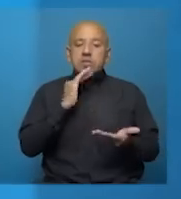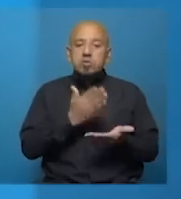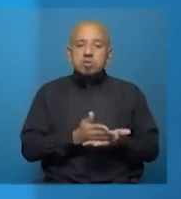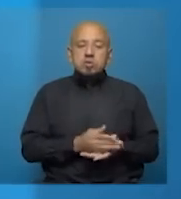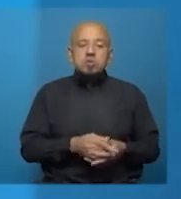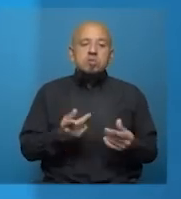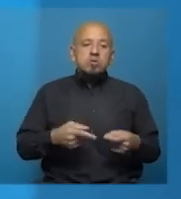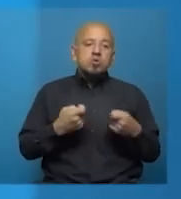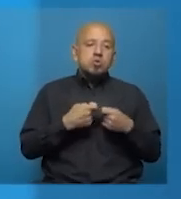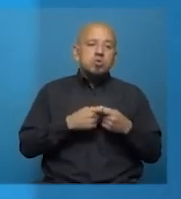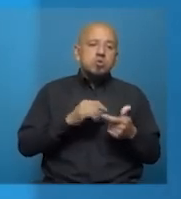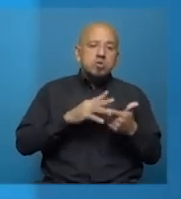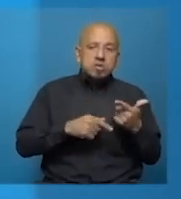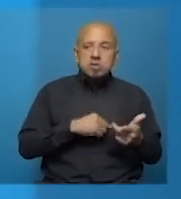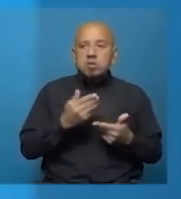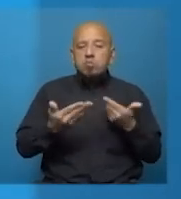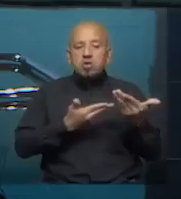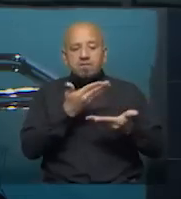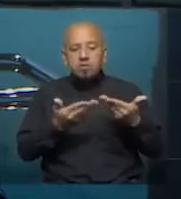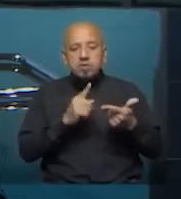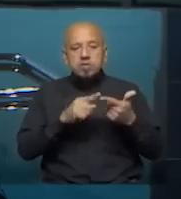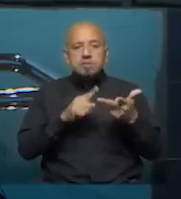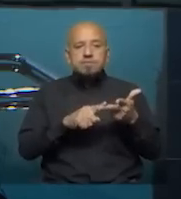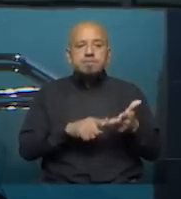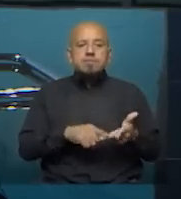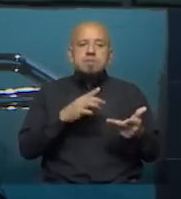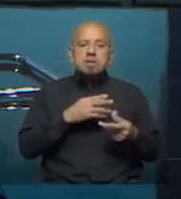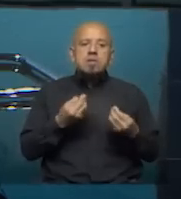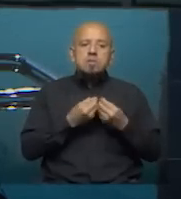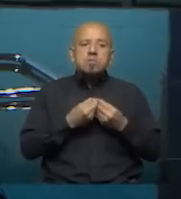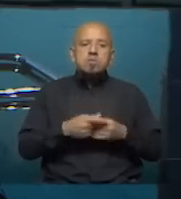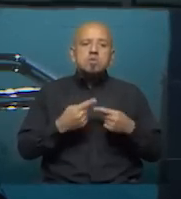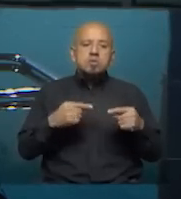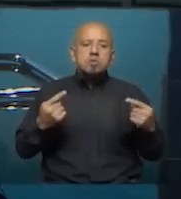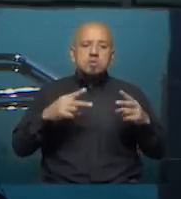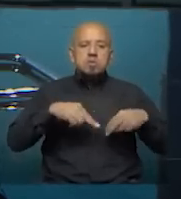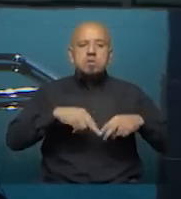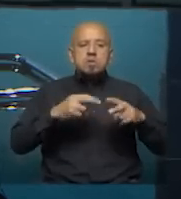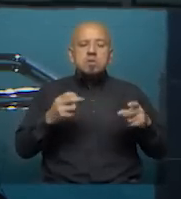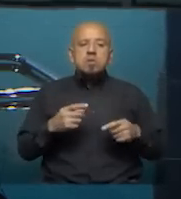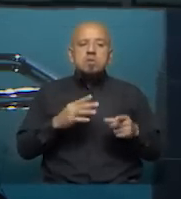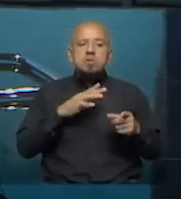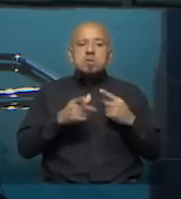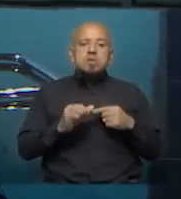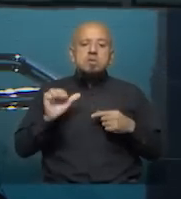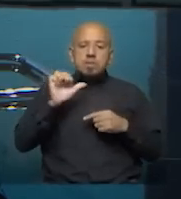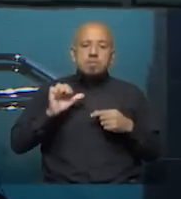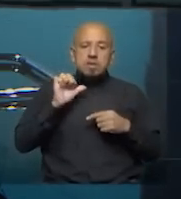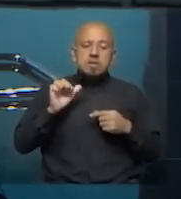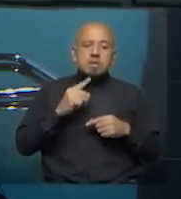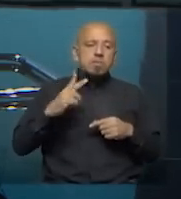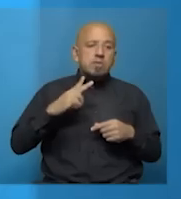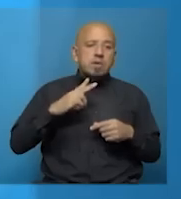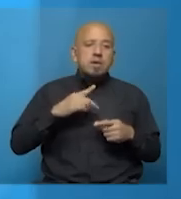asociación para delinquir, por tráfico de influencias. Hay todavía muchas cosas para seguir investigando. Hubo empresas privadas en el